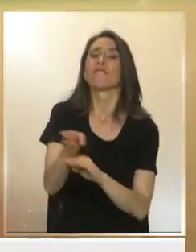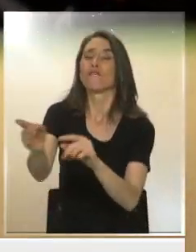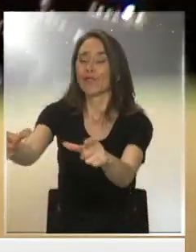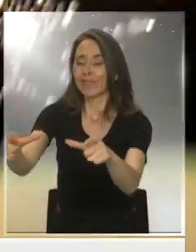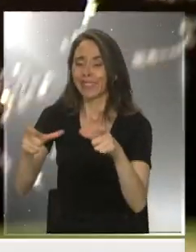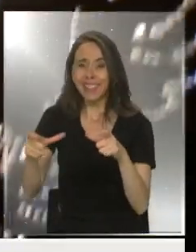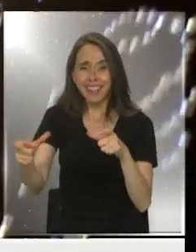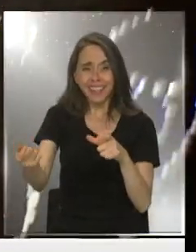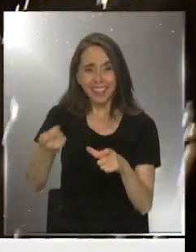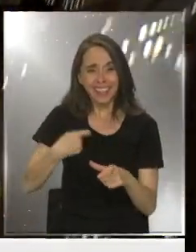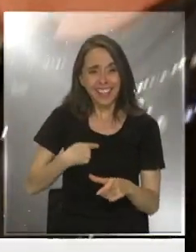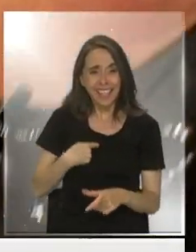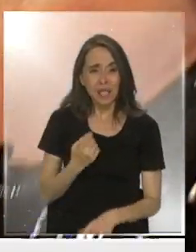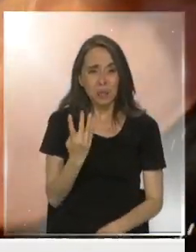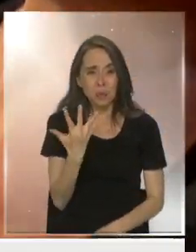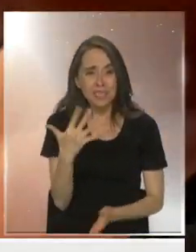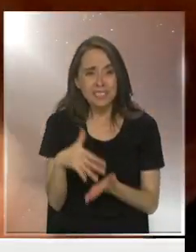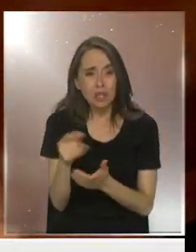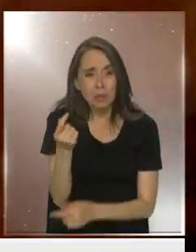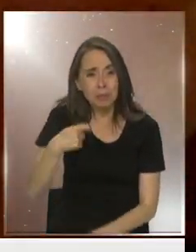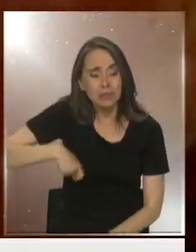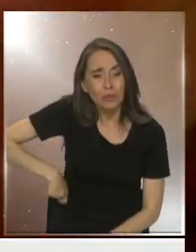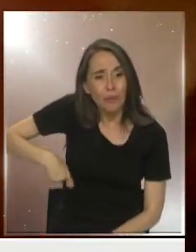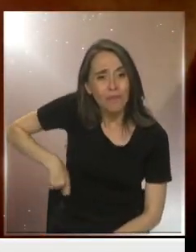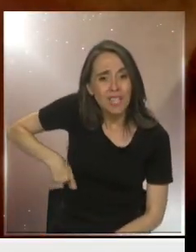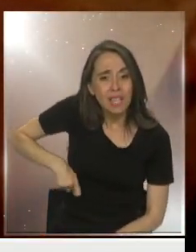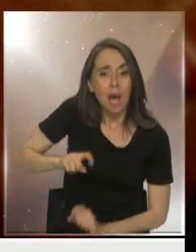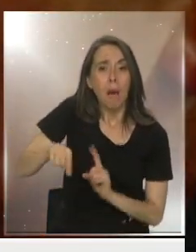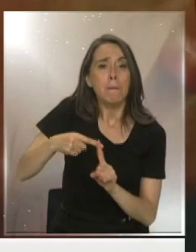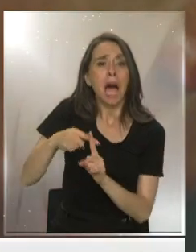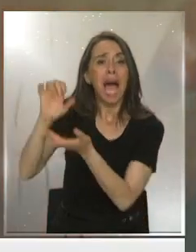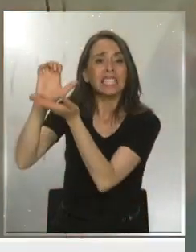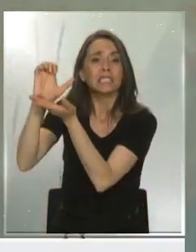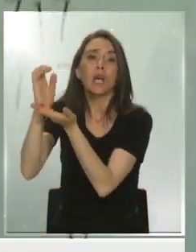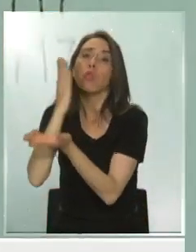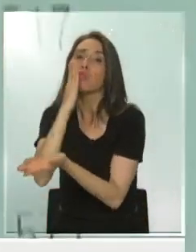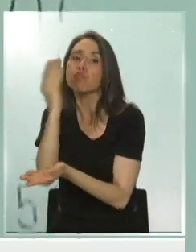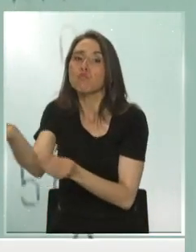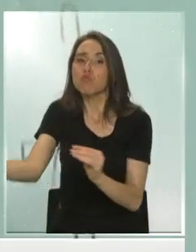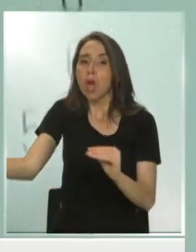perpleja. 45 mil pesos, más el aporte solidario.